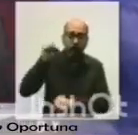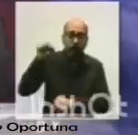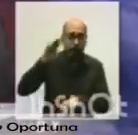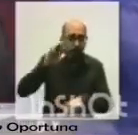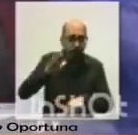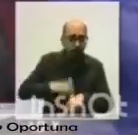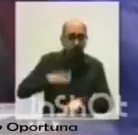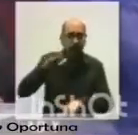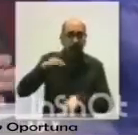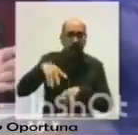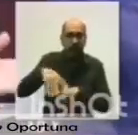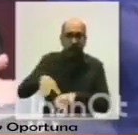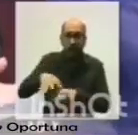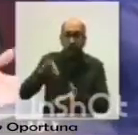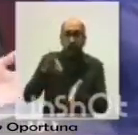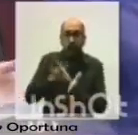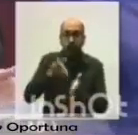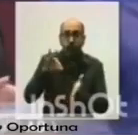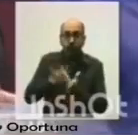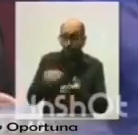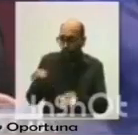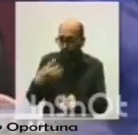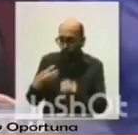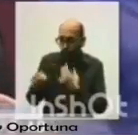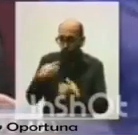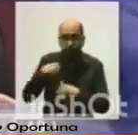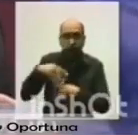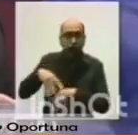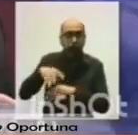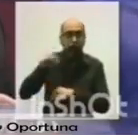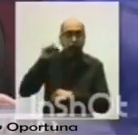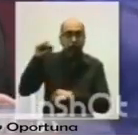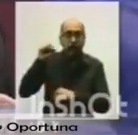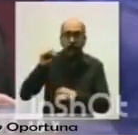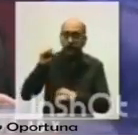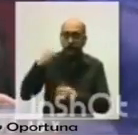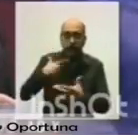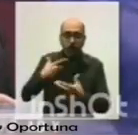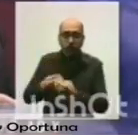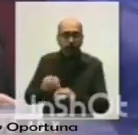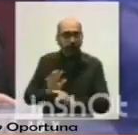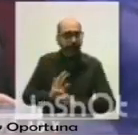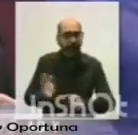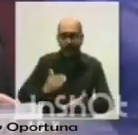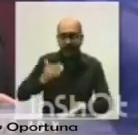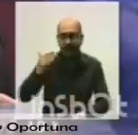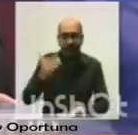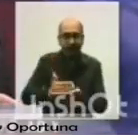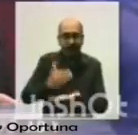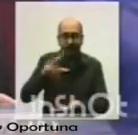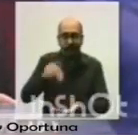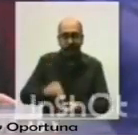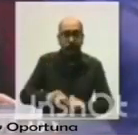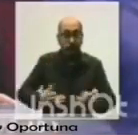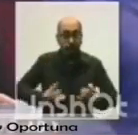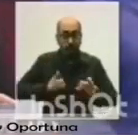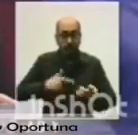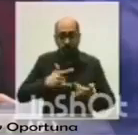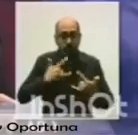marchómetro. Entonces, amigos, amigas, jóvenes de lucha